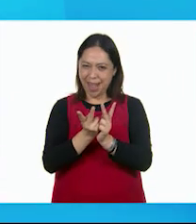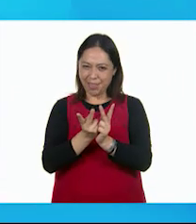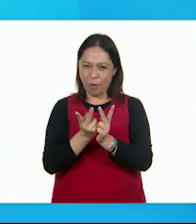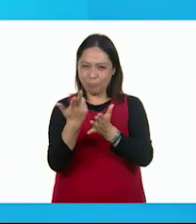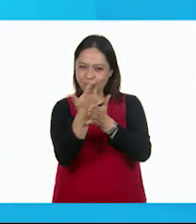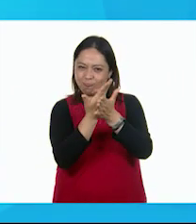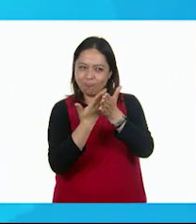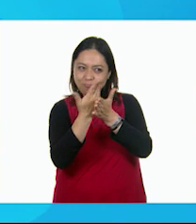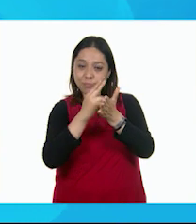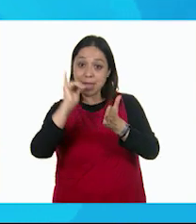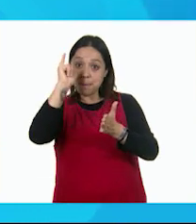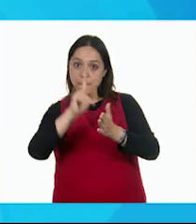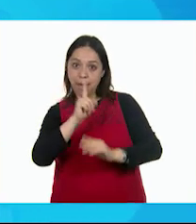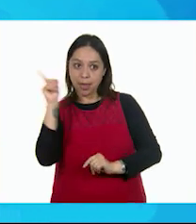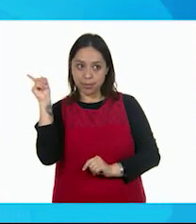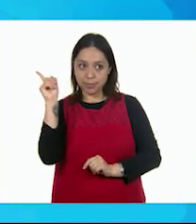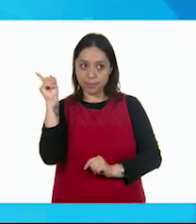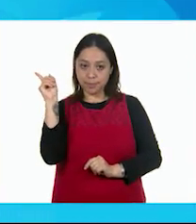también tenemos